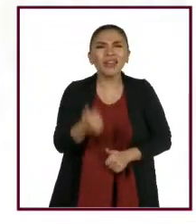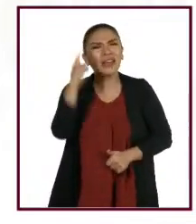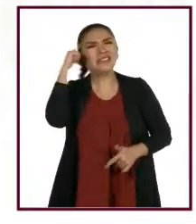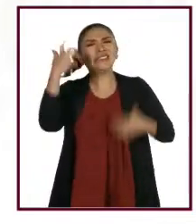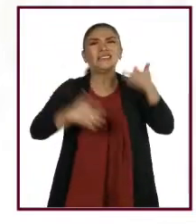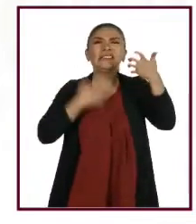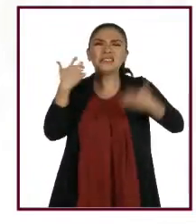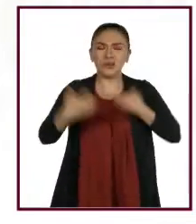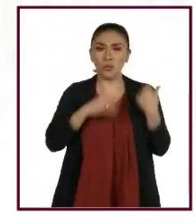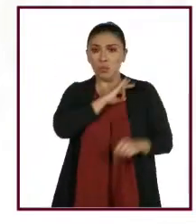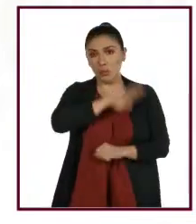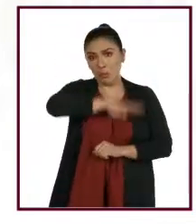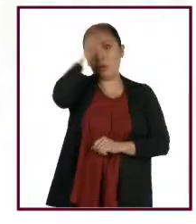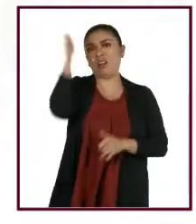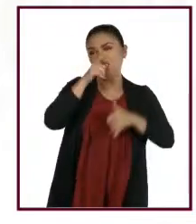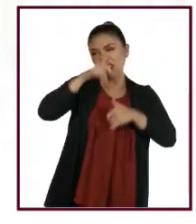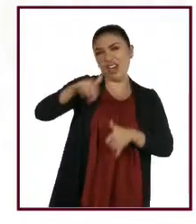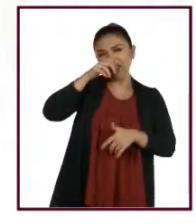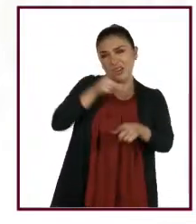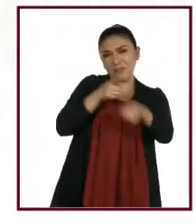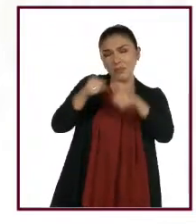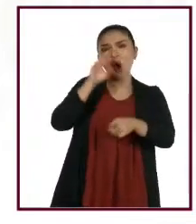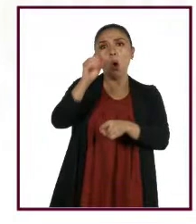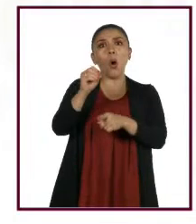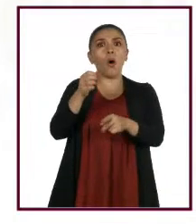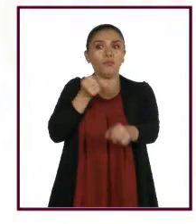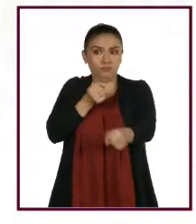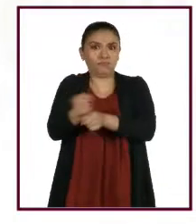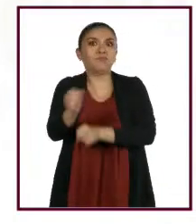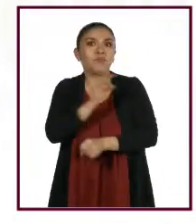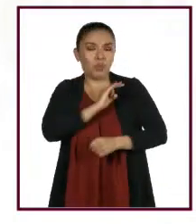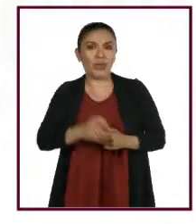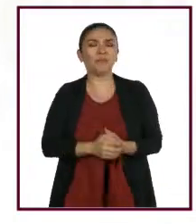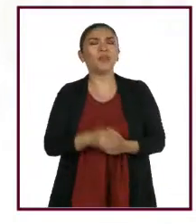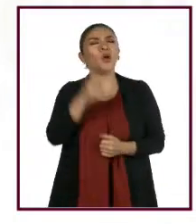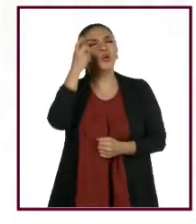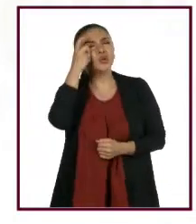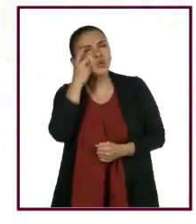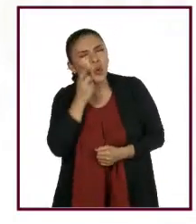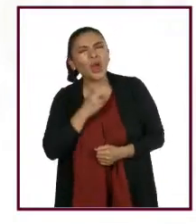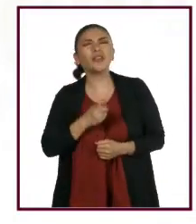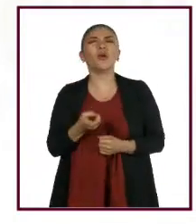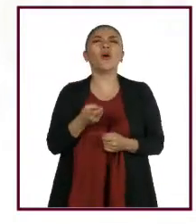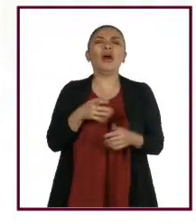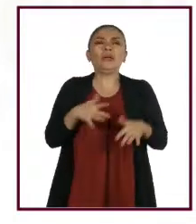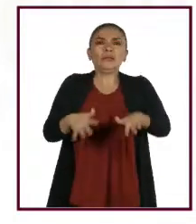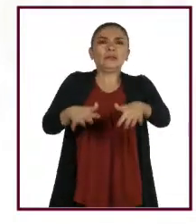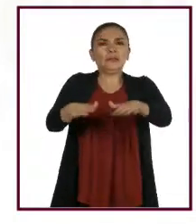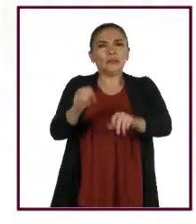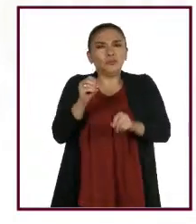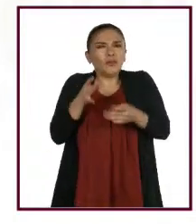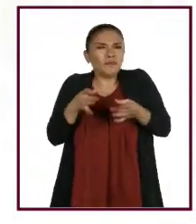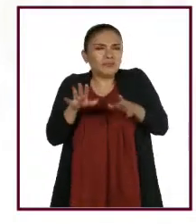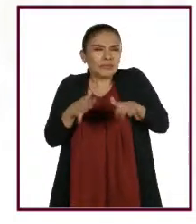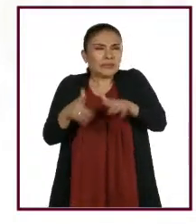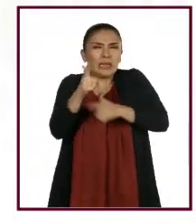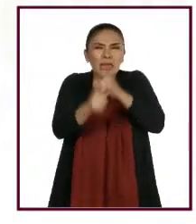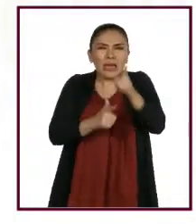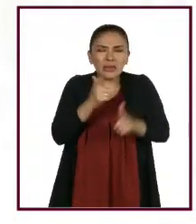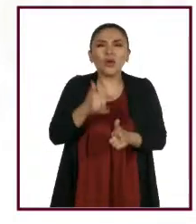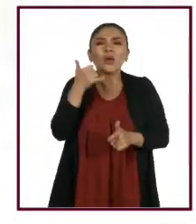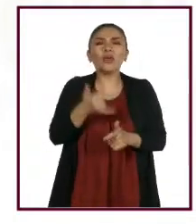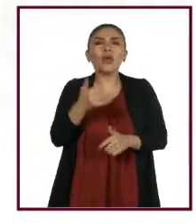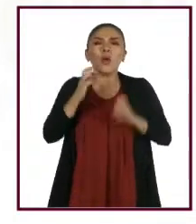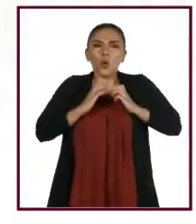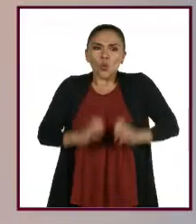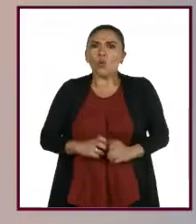con riesgo de violencia verbal o física, somnolencia, temblores finos, tensión muscular. Entonces ya